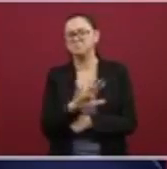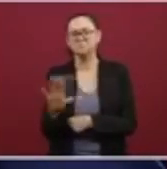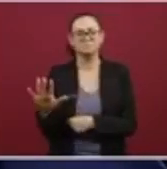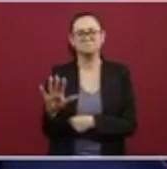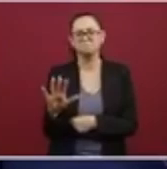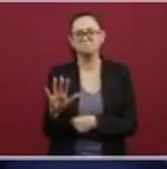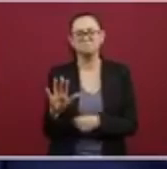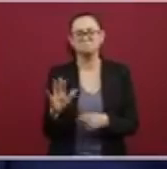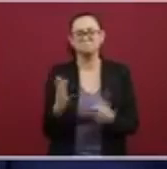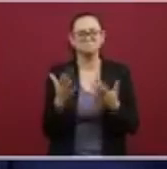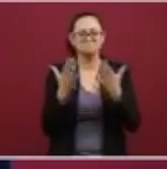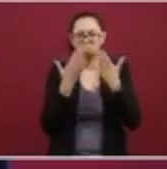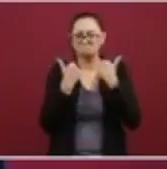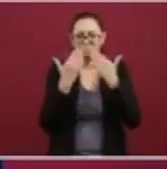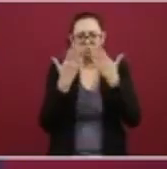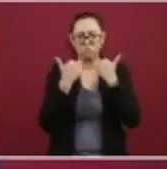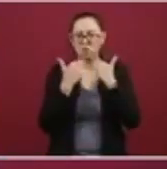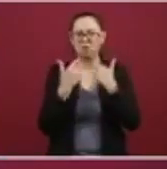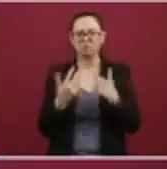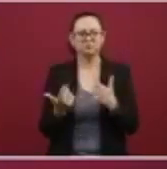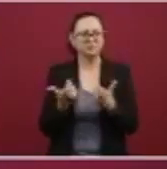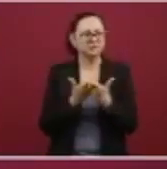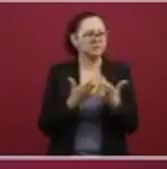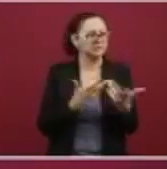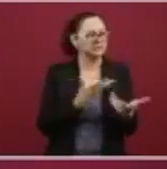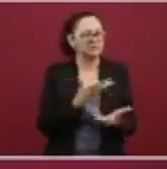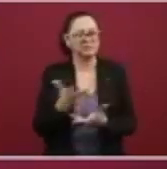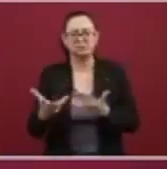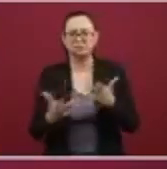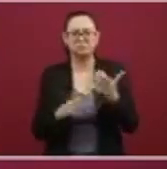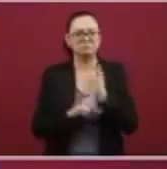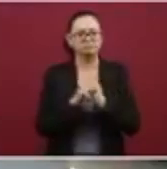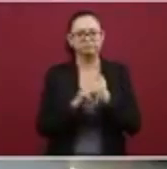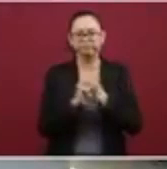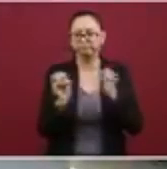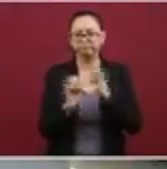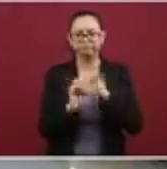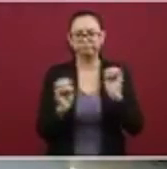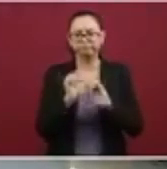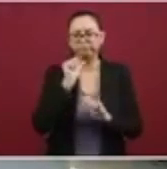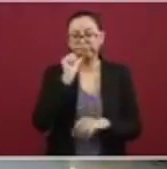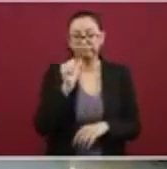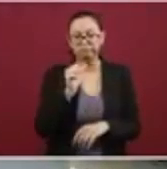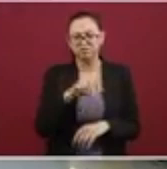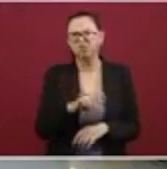problemas económicos. Y lo otro…